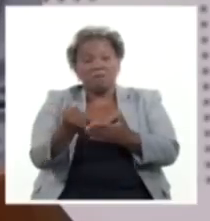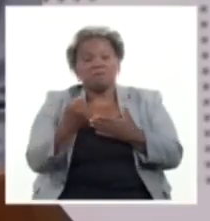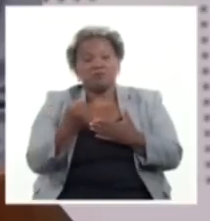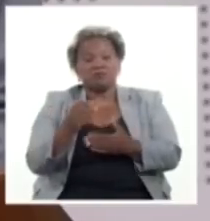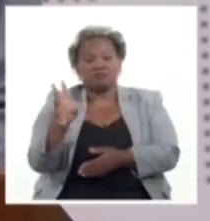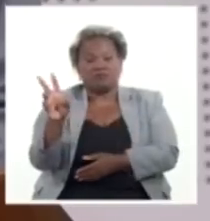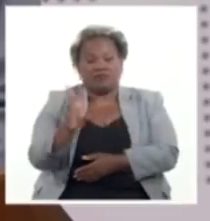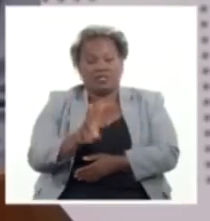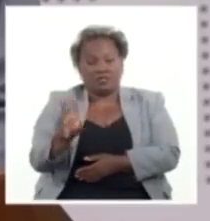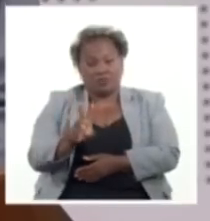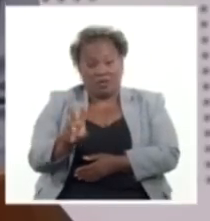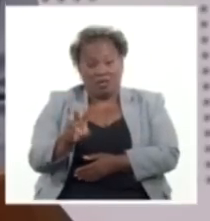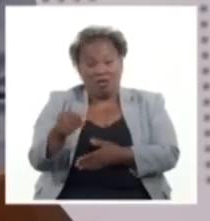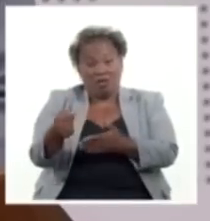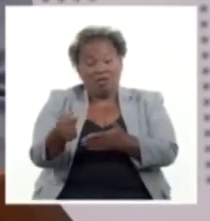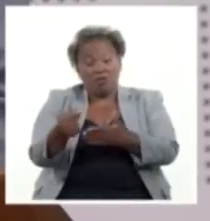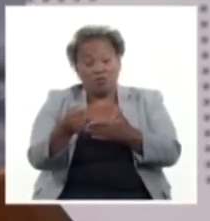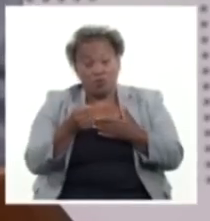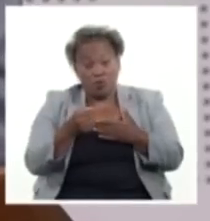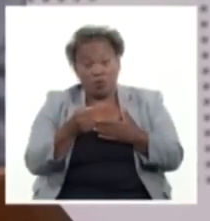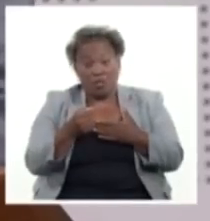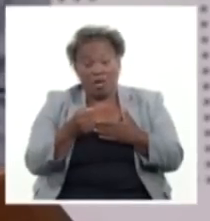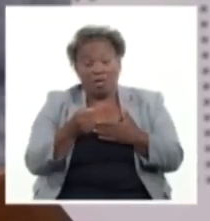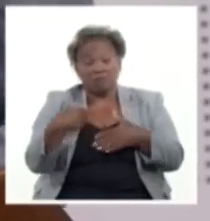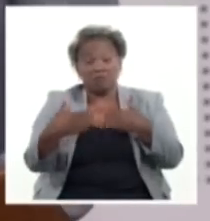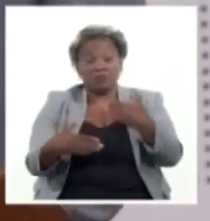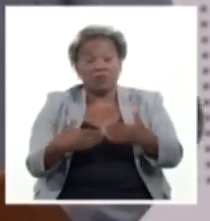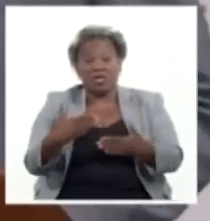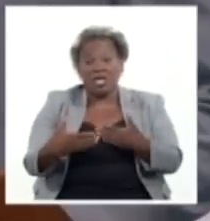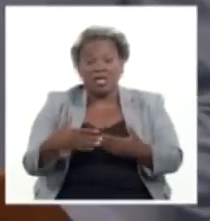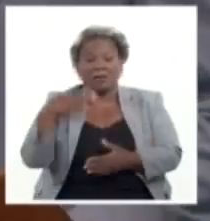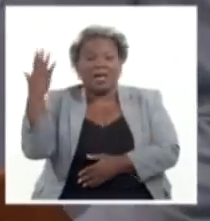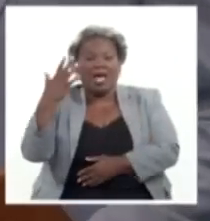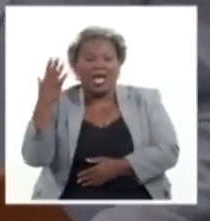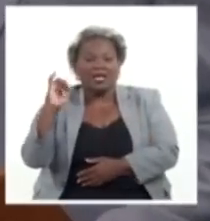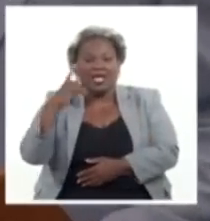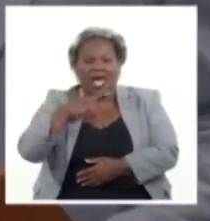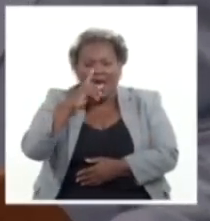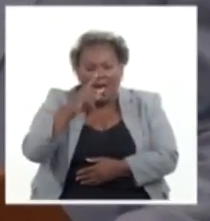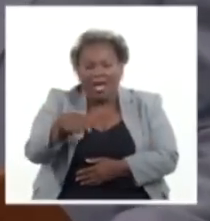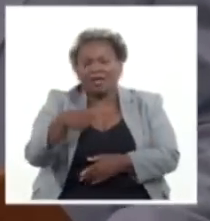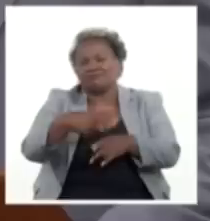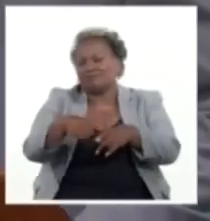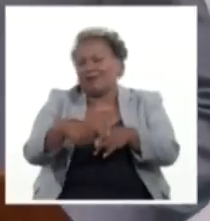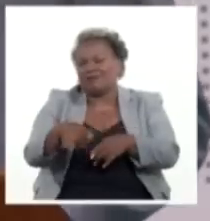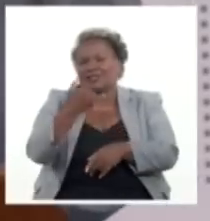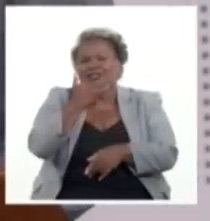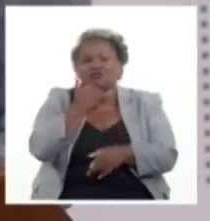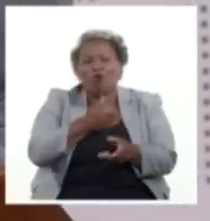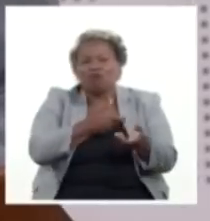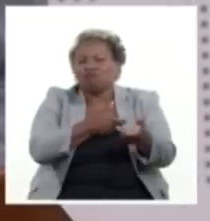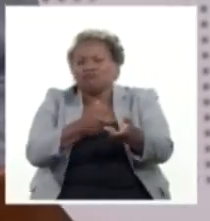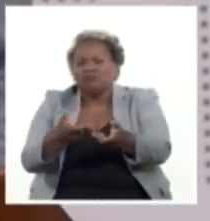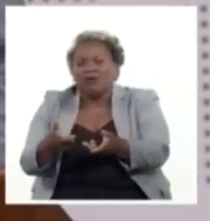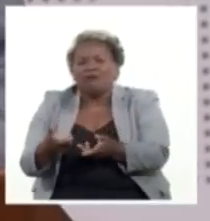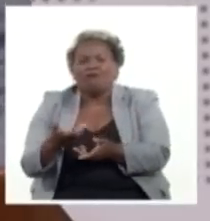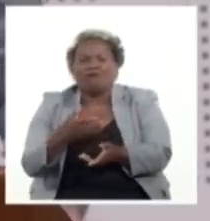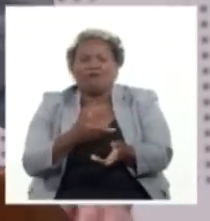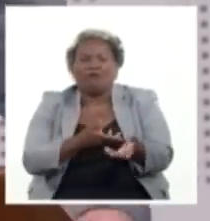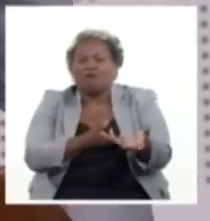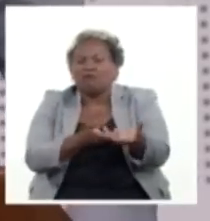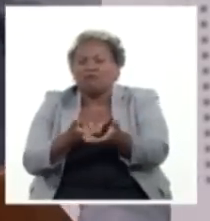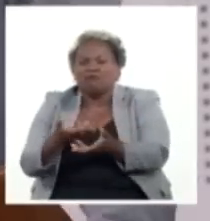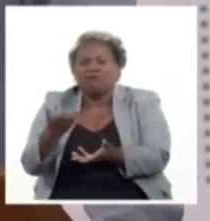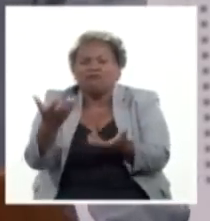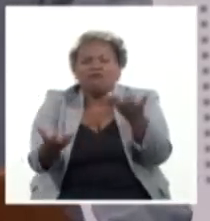venezolano para contribuir a enfrentar los desastres y accidentes que nos golpearon este año. Cuba consolidó